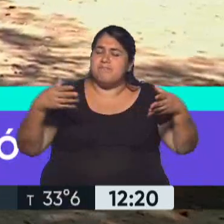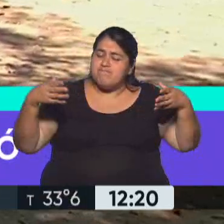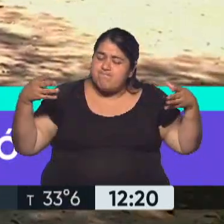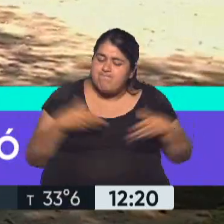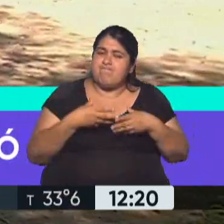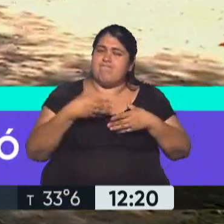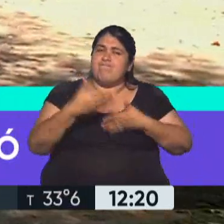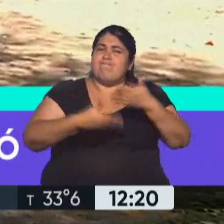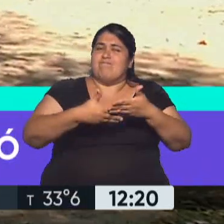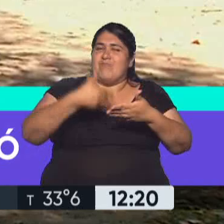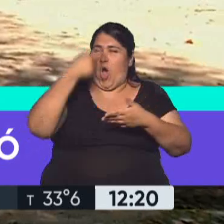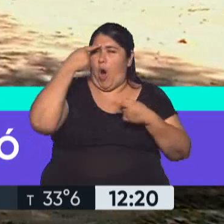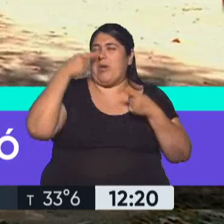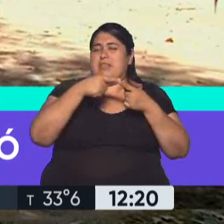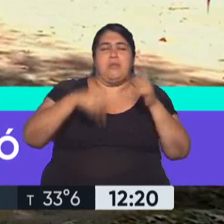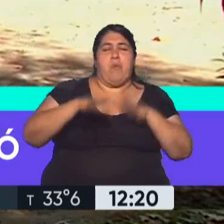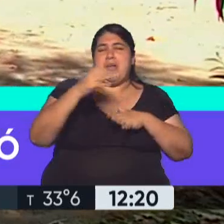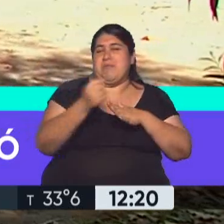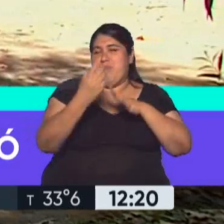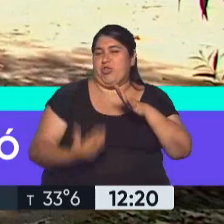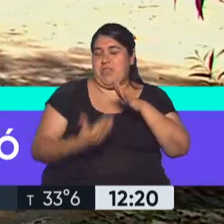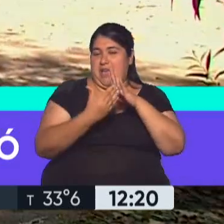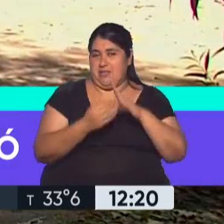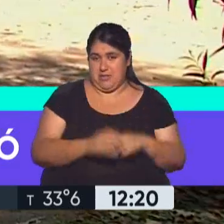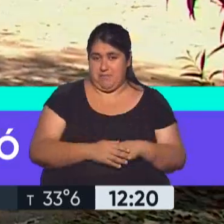camino a los objetivos, como lo más importante. Le